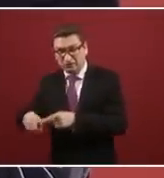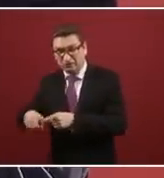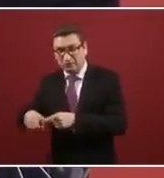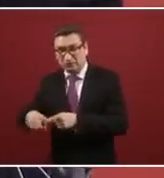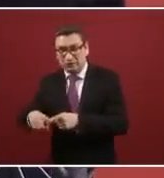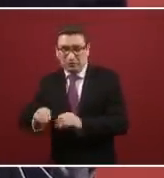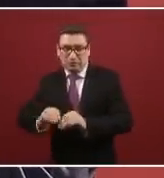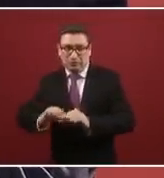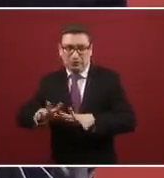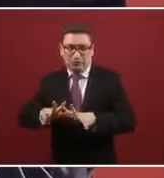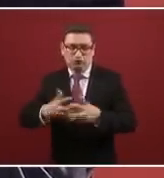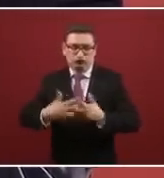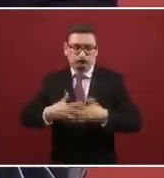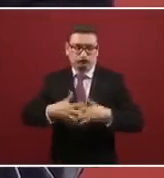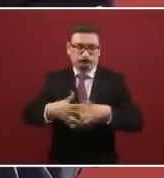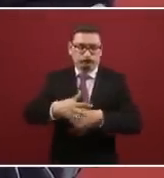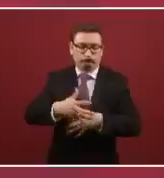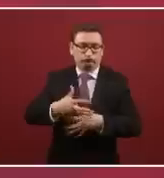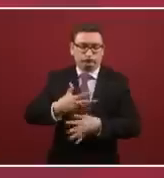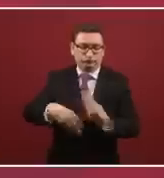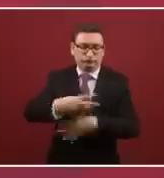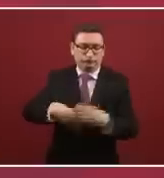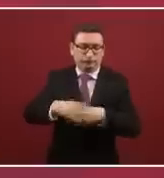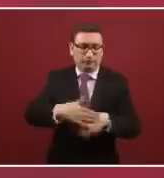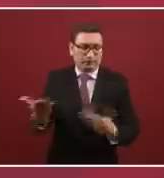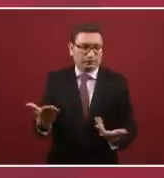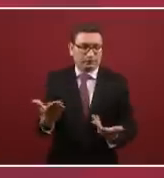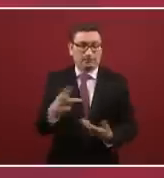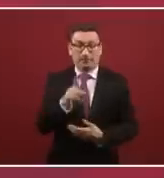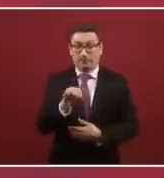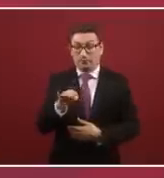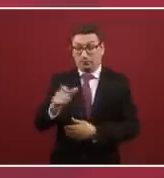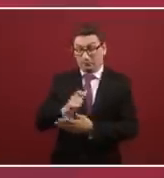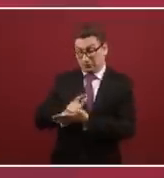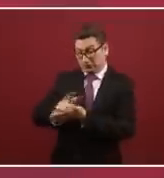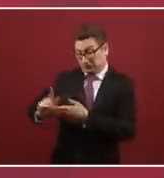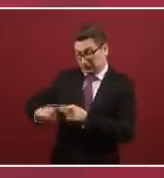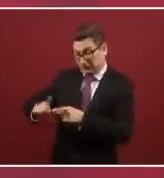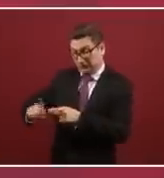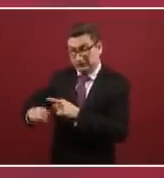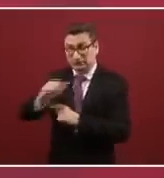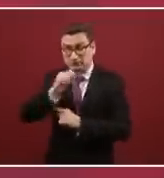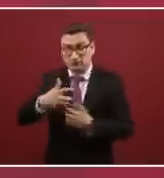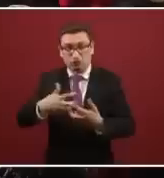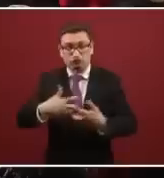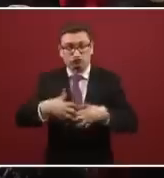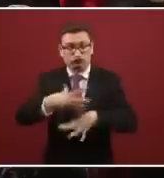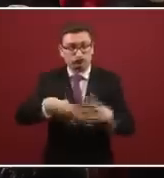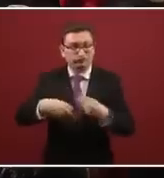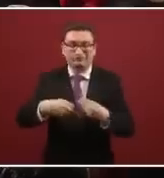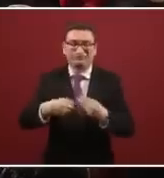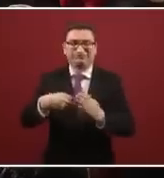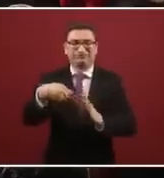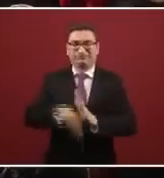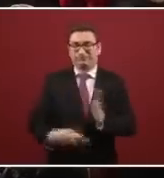Es más, si no se limpia Pemex, no hay más producción.